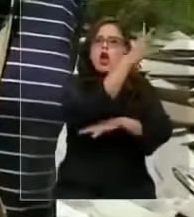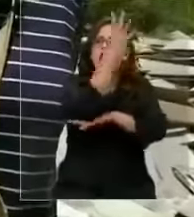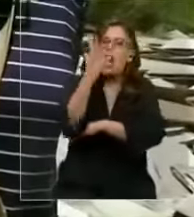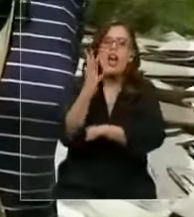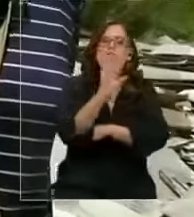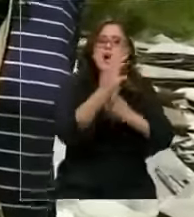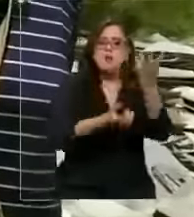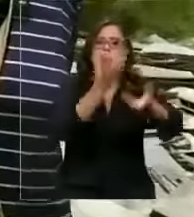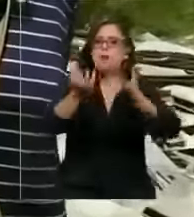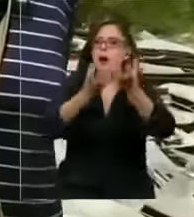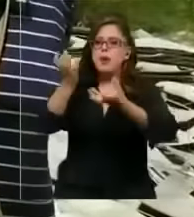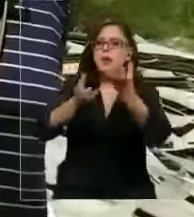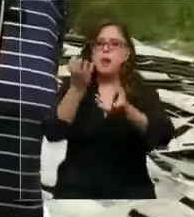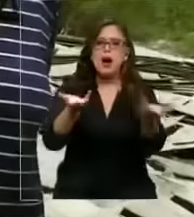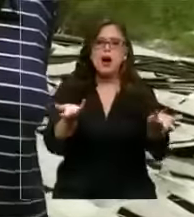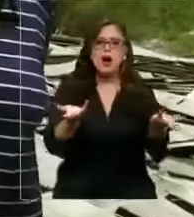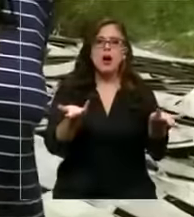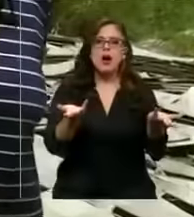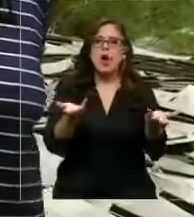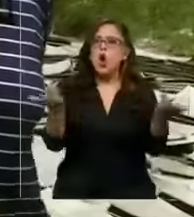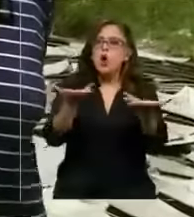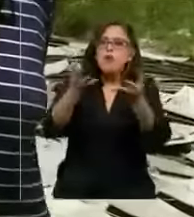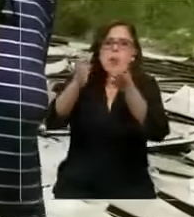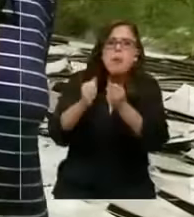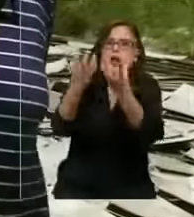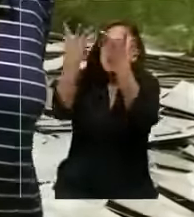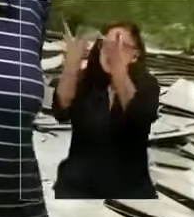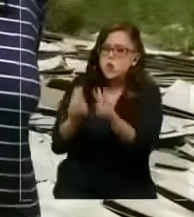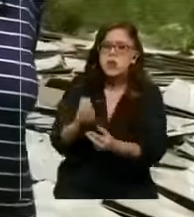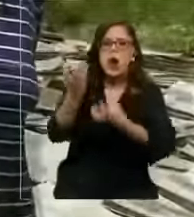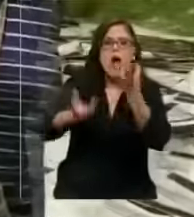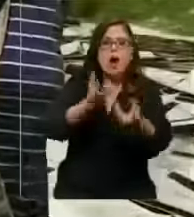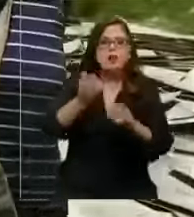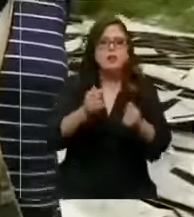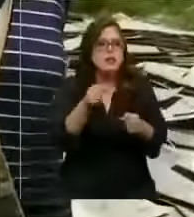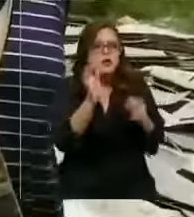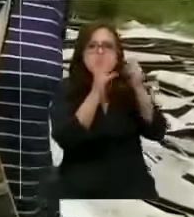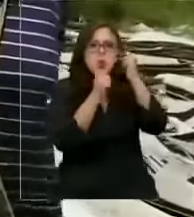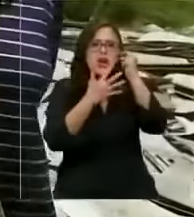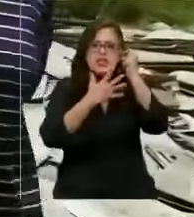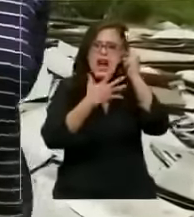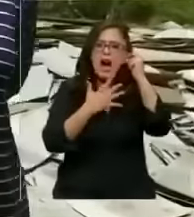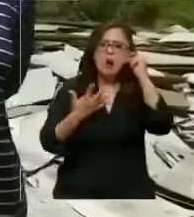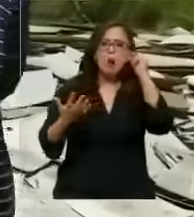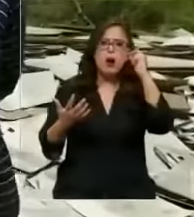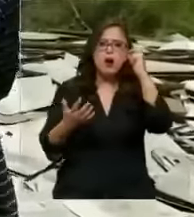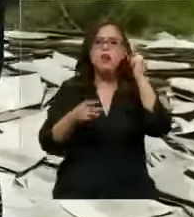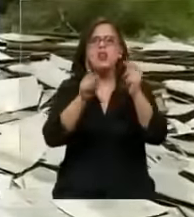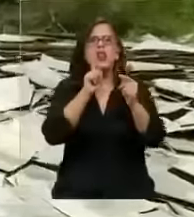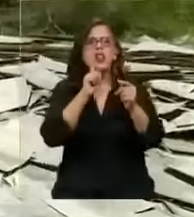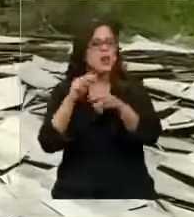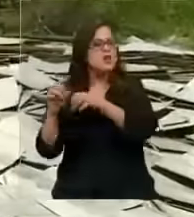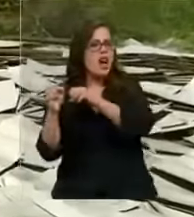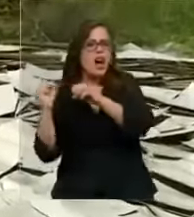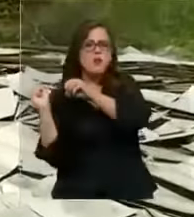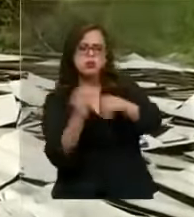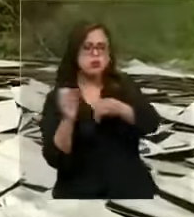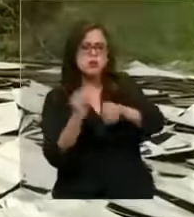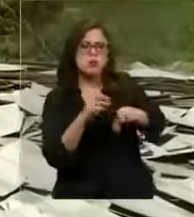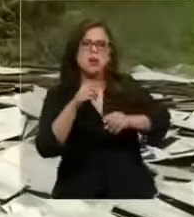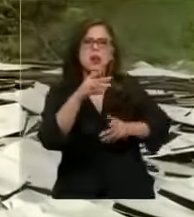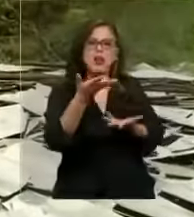incendio, la agua la sacábamos de esta laguna para poder pagar los incendios. ¿Y ahora de dónde? ¿Quién trae esta basura para acá? Ribereños y